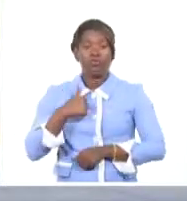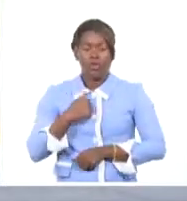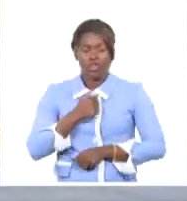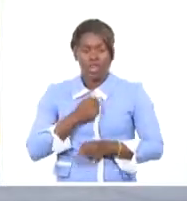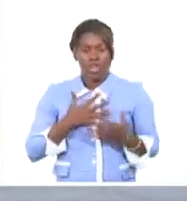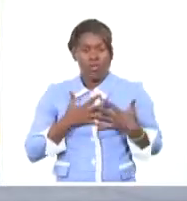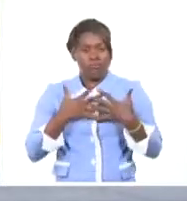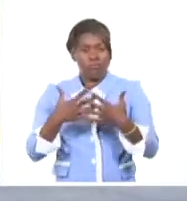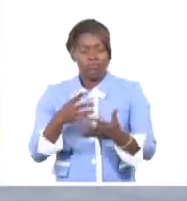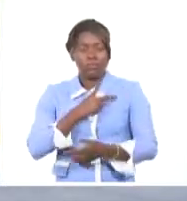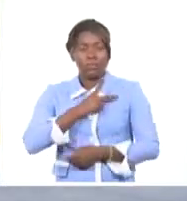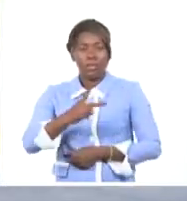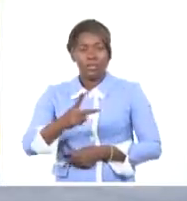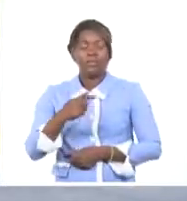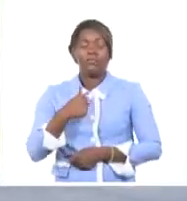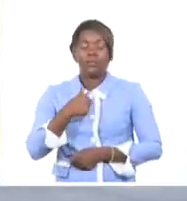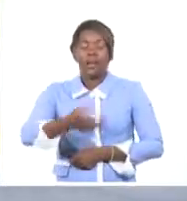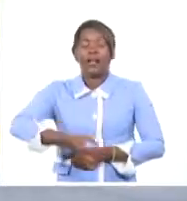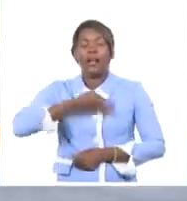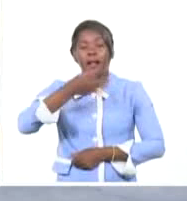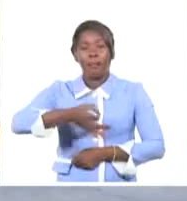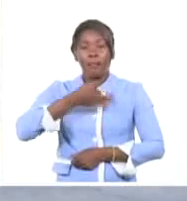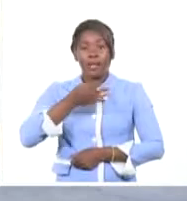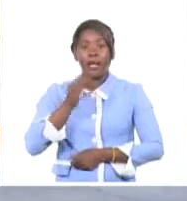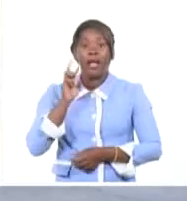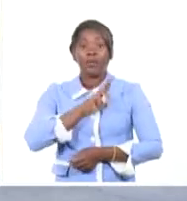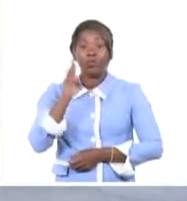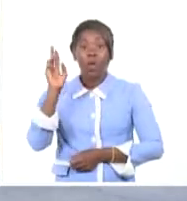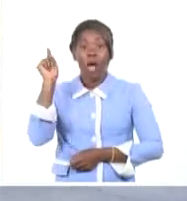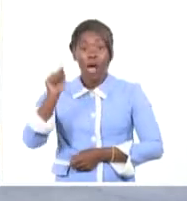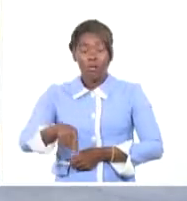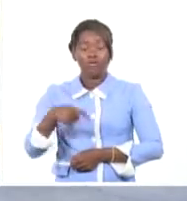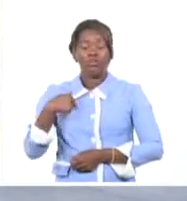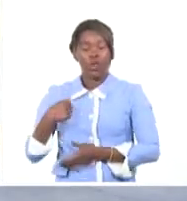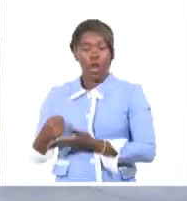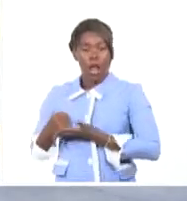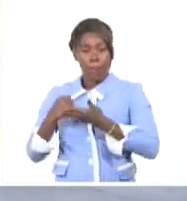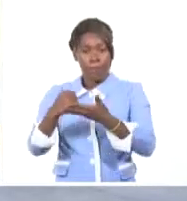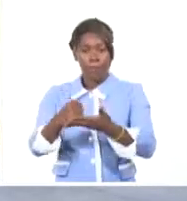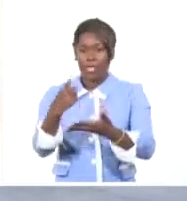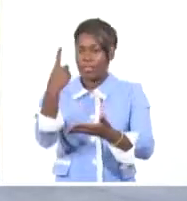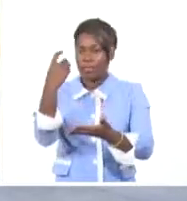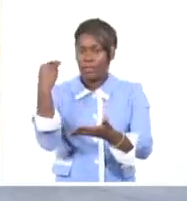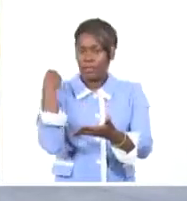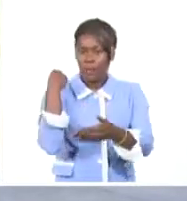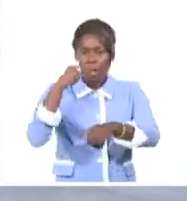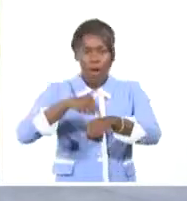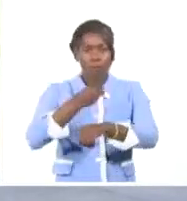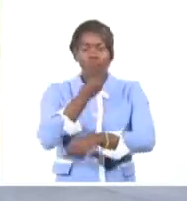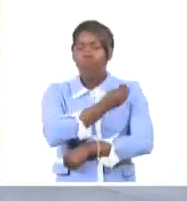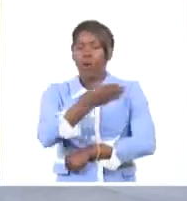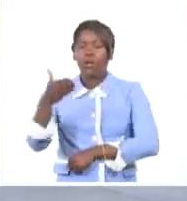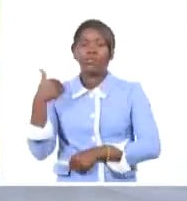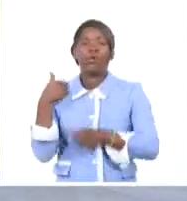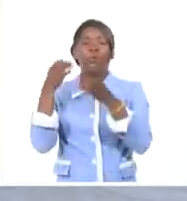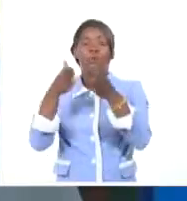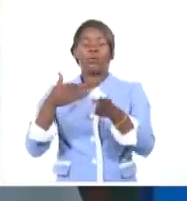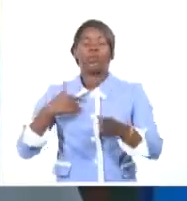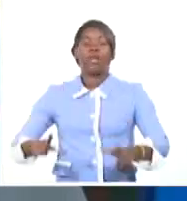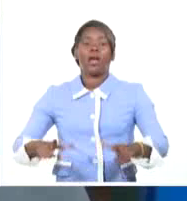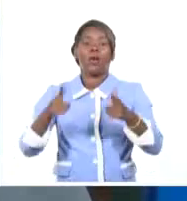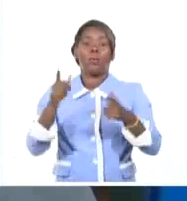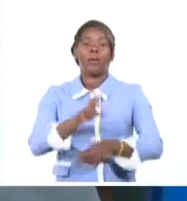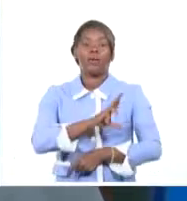más de que yo, donde esté ella, estoy yo. Y lo que haya que hacer, yo lo hago. No importa la hora que sea, pero yo estoy ahí